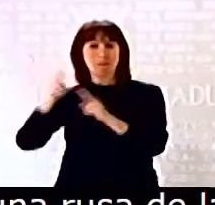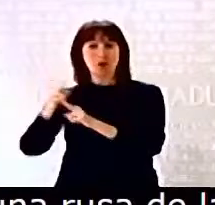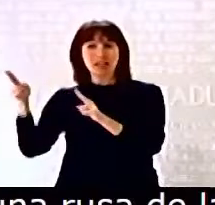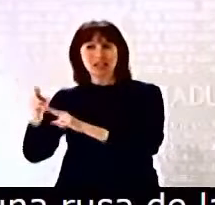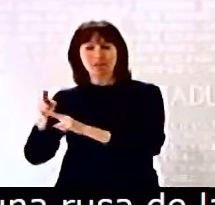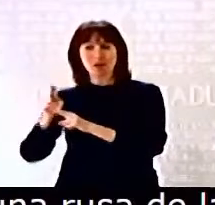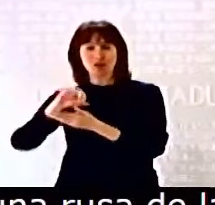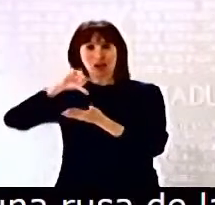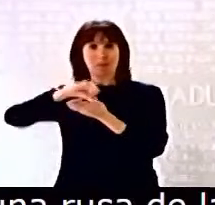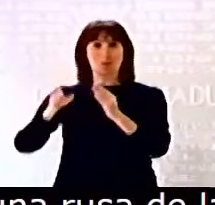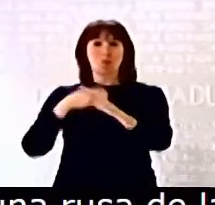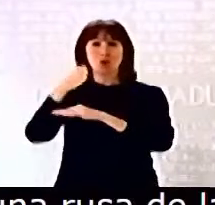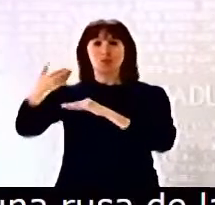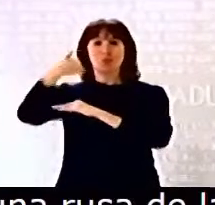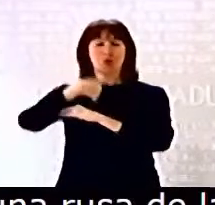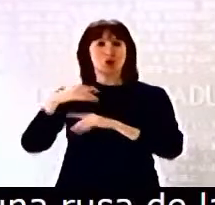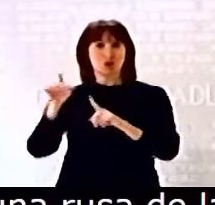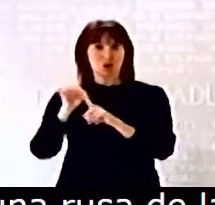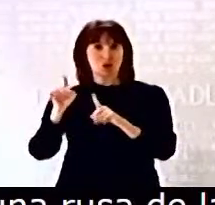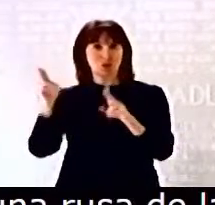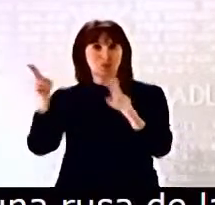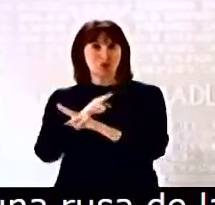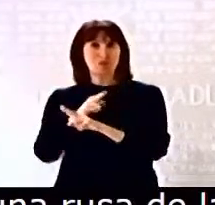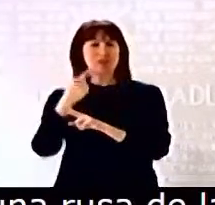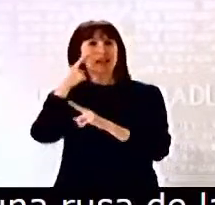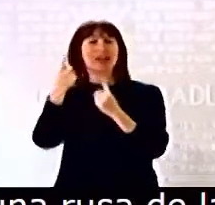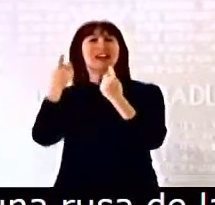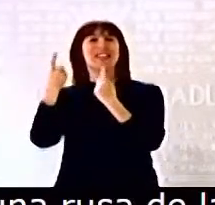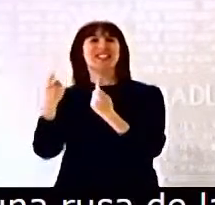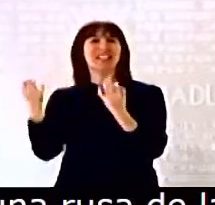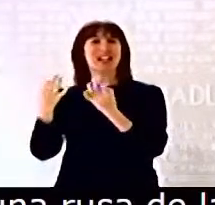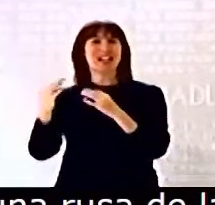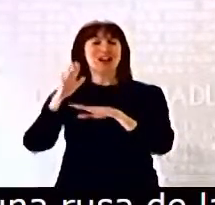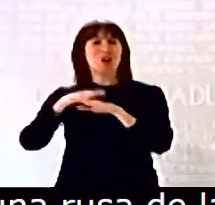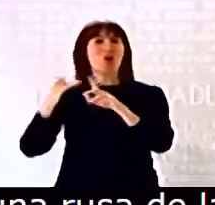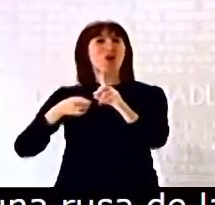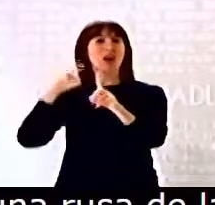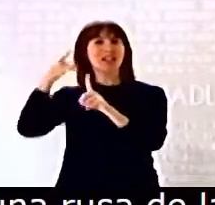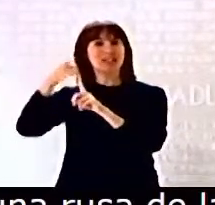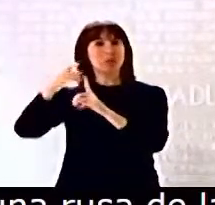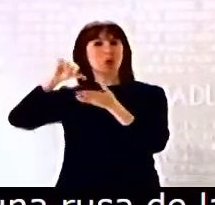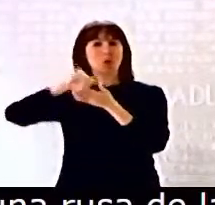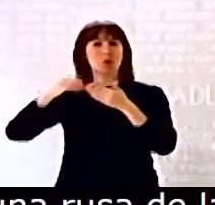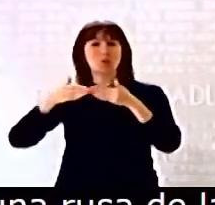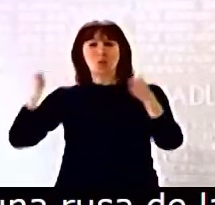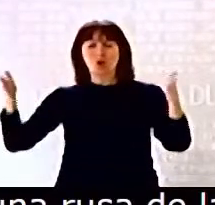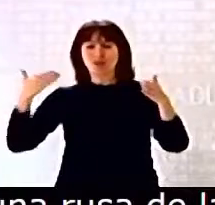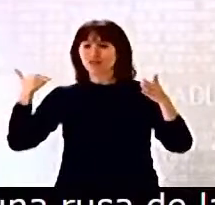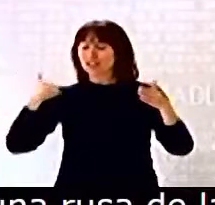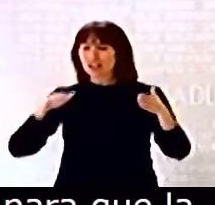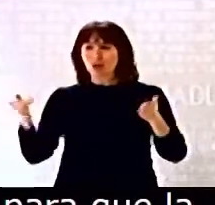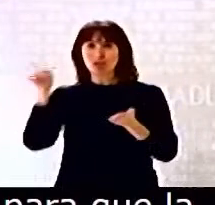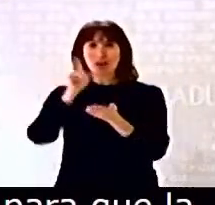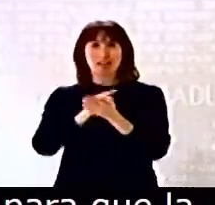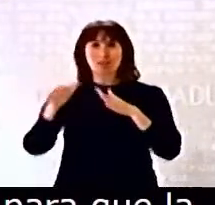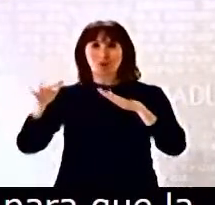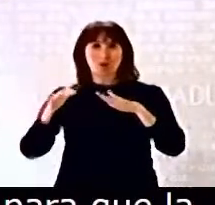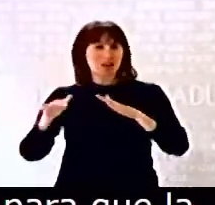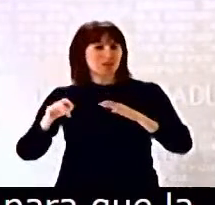requeriría para que los municipios extremeños la semana que viene pudieran volver a moverse?